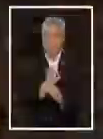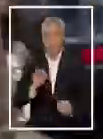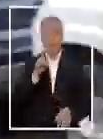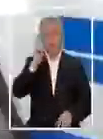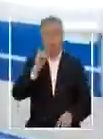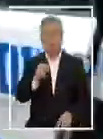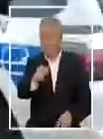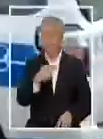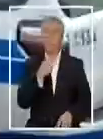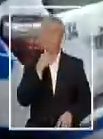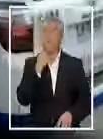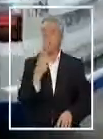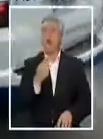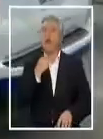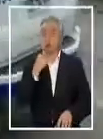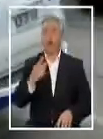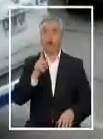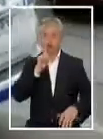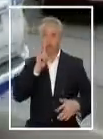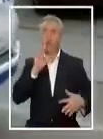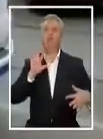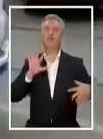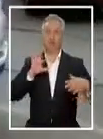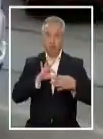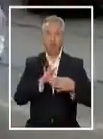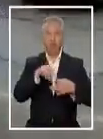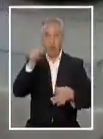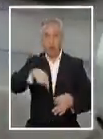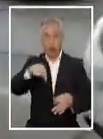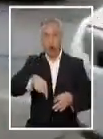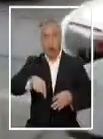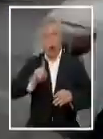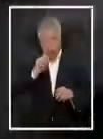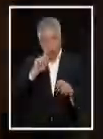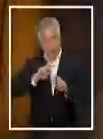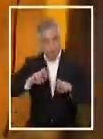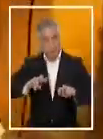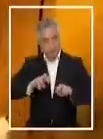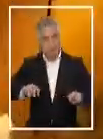literalmente a viva voz comunicaba su vinculación con hechos que hoy son investigados.